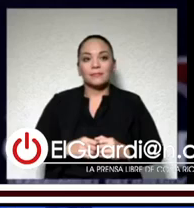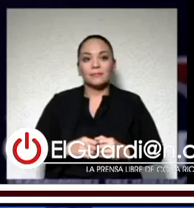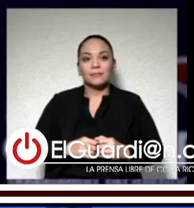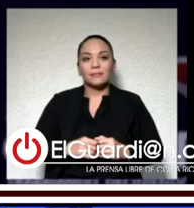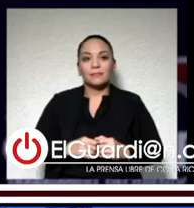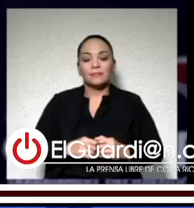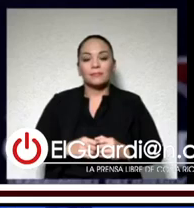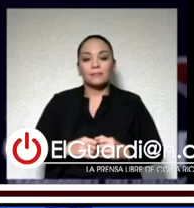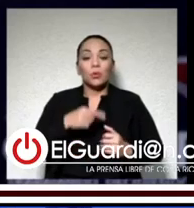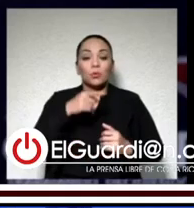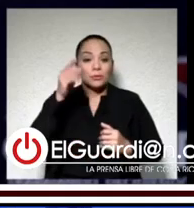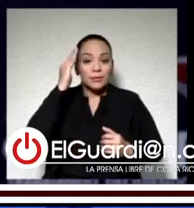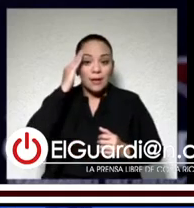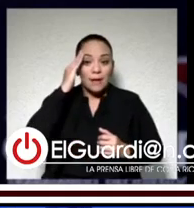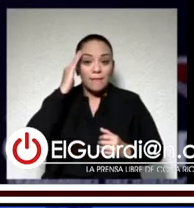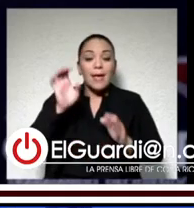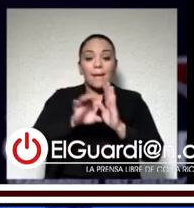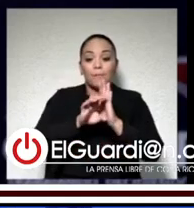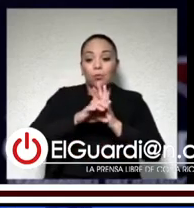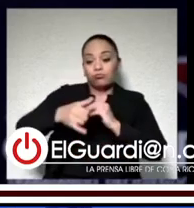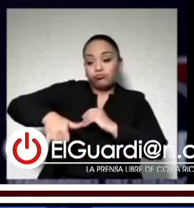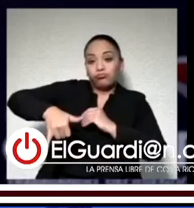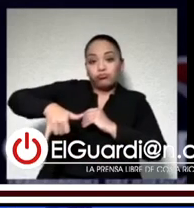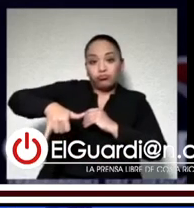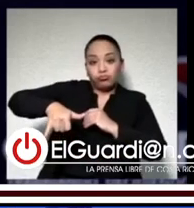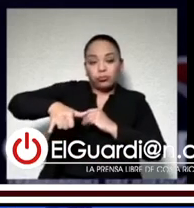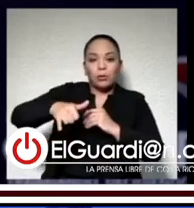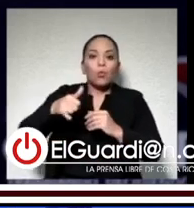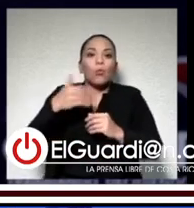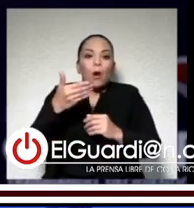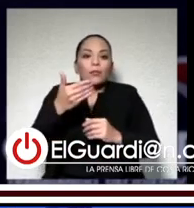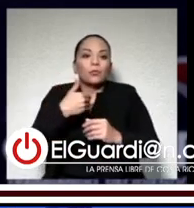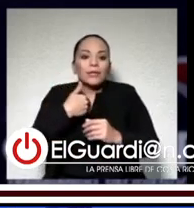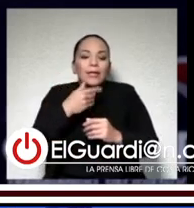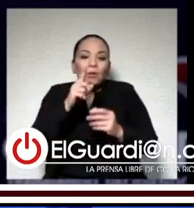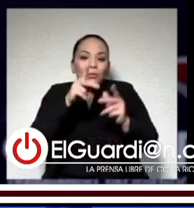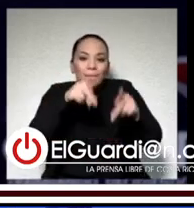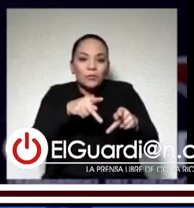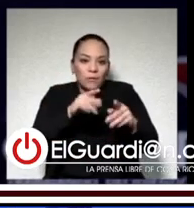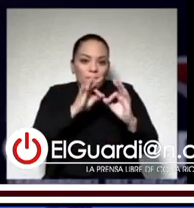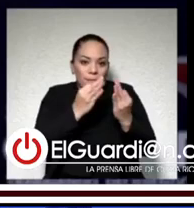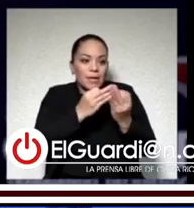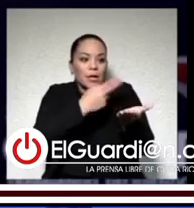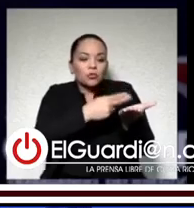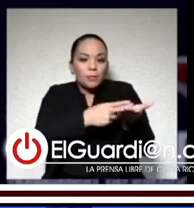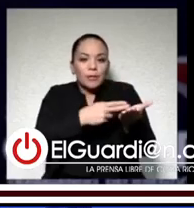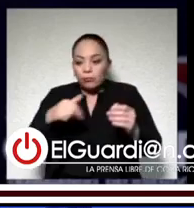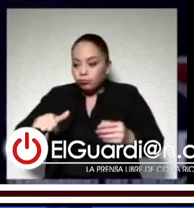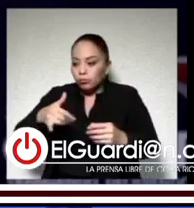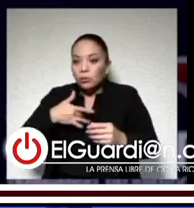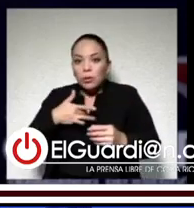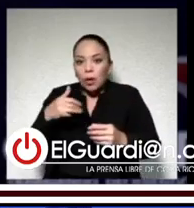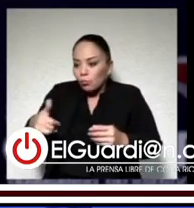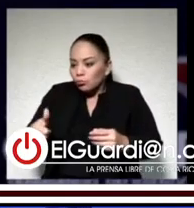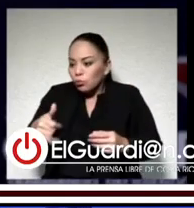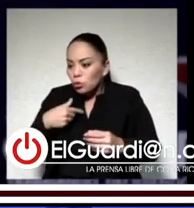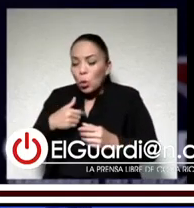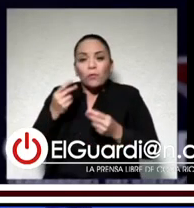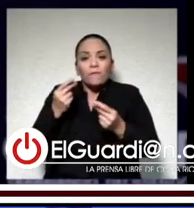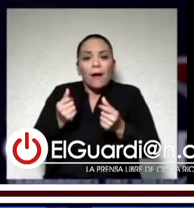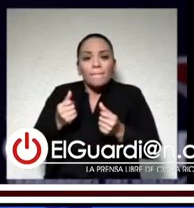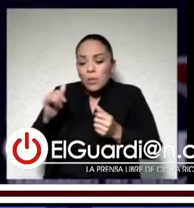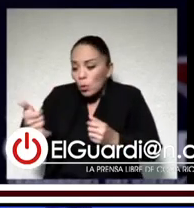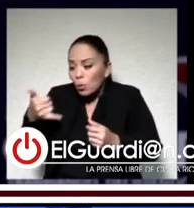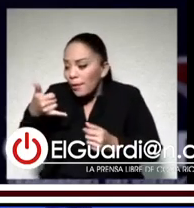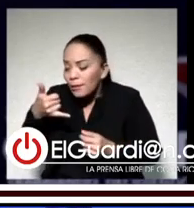timbra el teléfono, cuando tenés a alguien entre la vida y la muerte, uno corre. Y yo corría, pero lo que